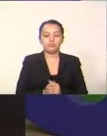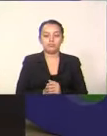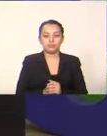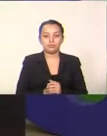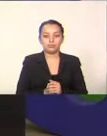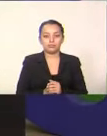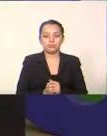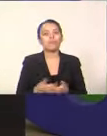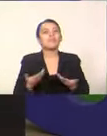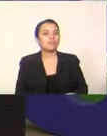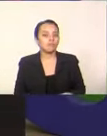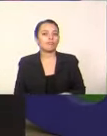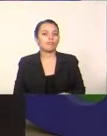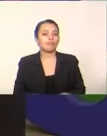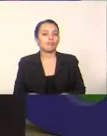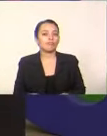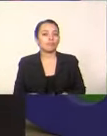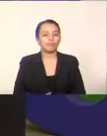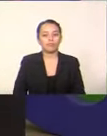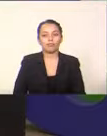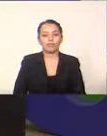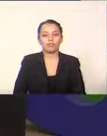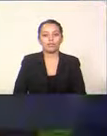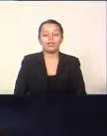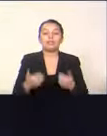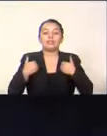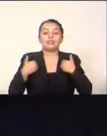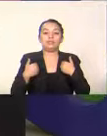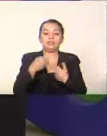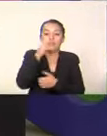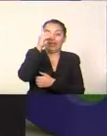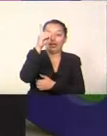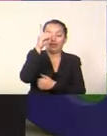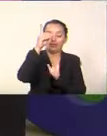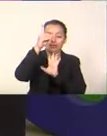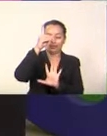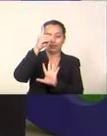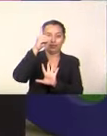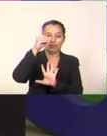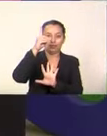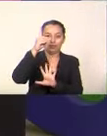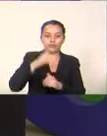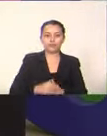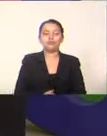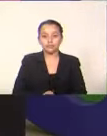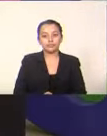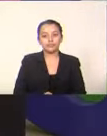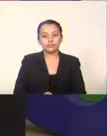Ahora, Alejandra. Pues tenemos cinco decenas. Cinco decenas. Tenemos cinco decenas, si se fijan